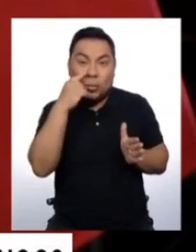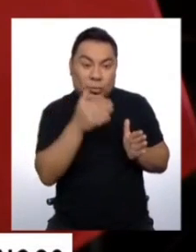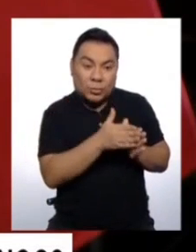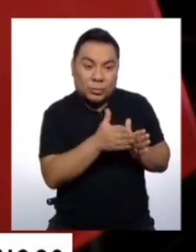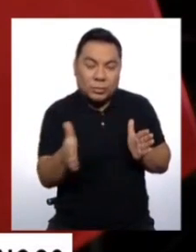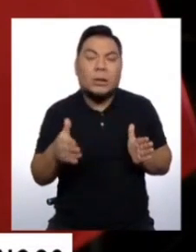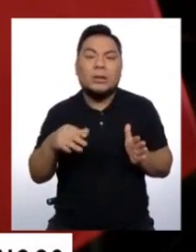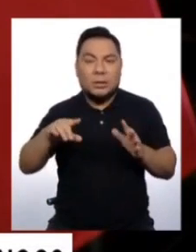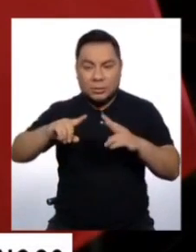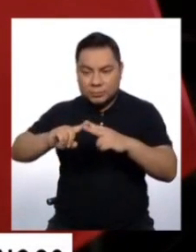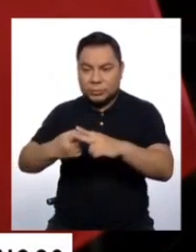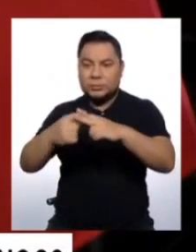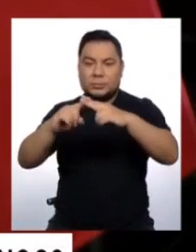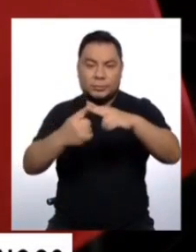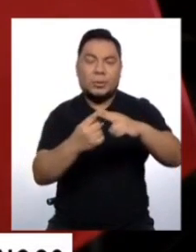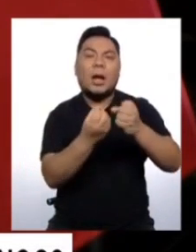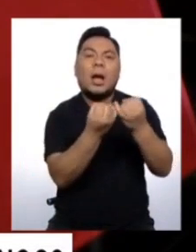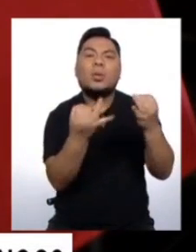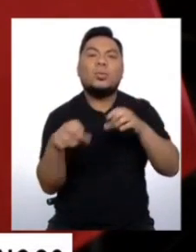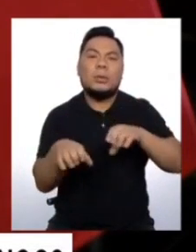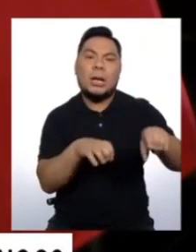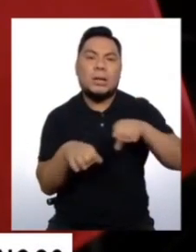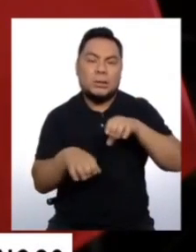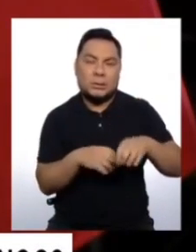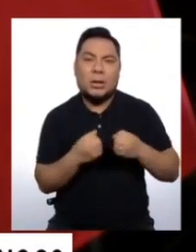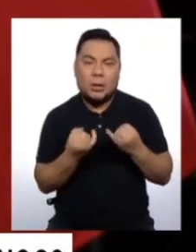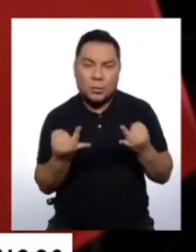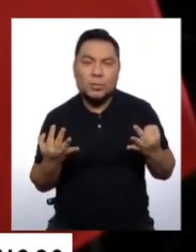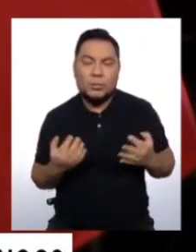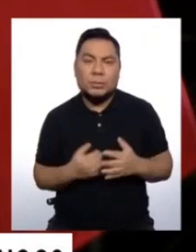Pero yo quiero mostrarle